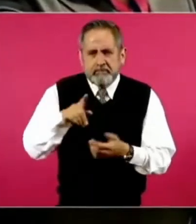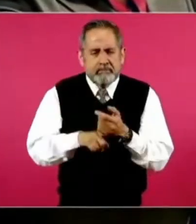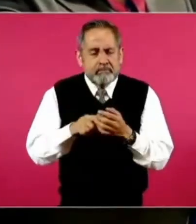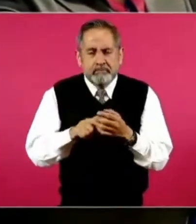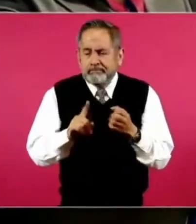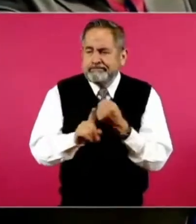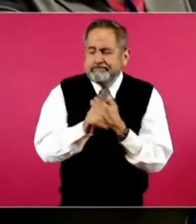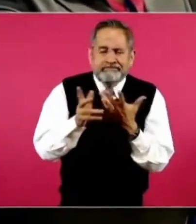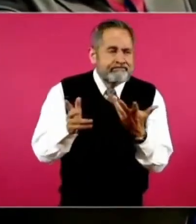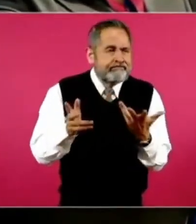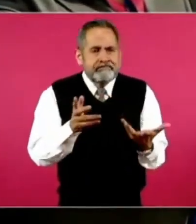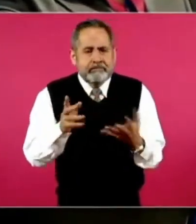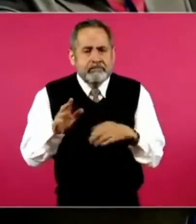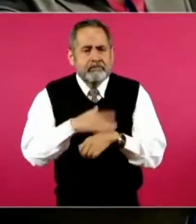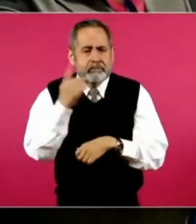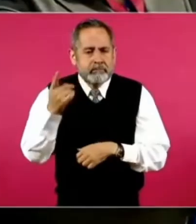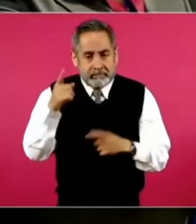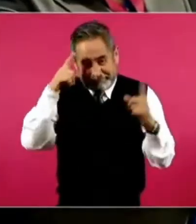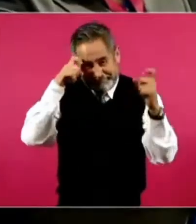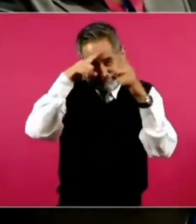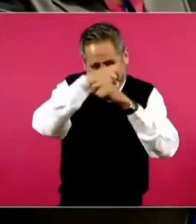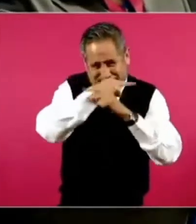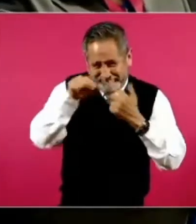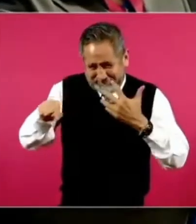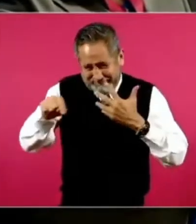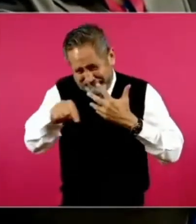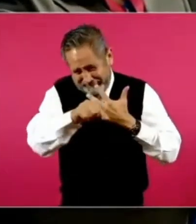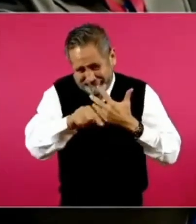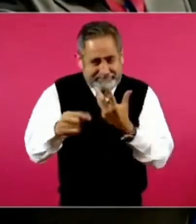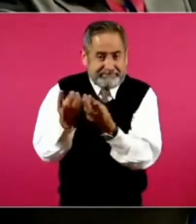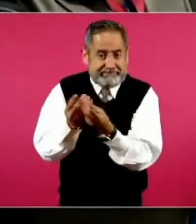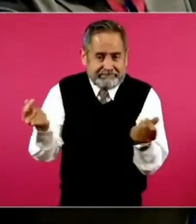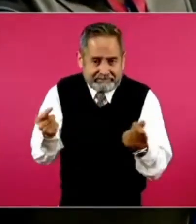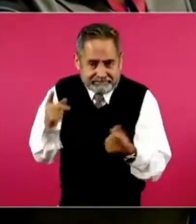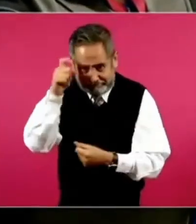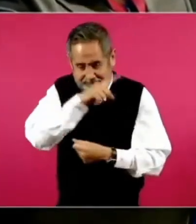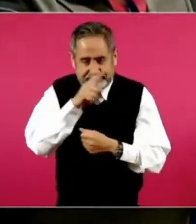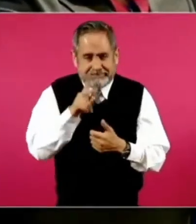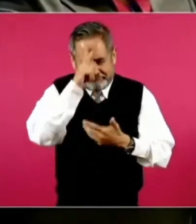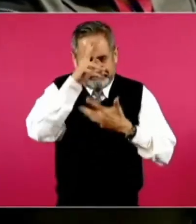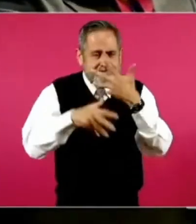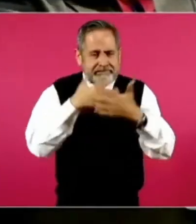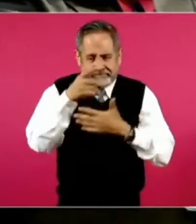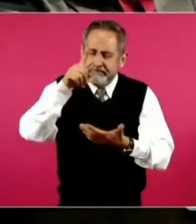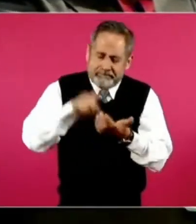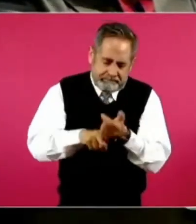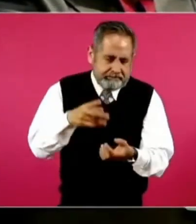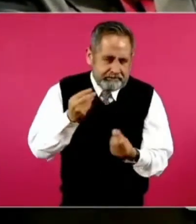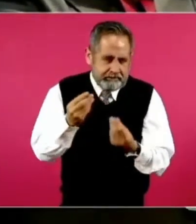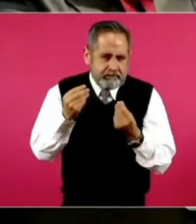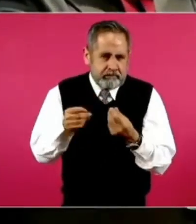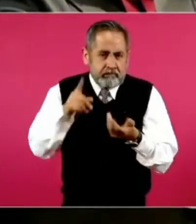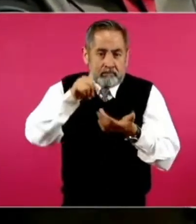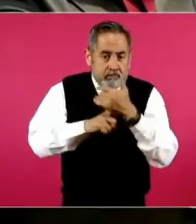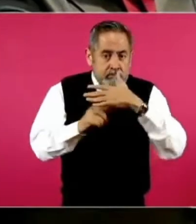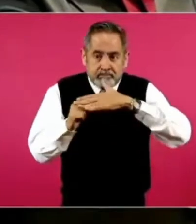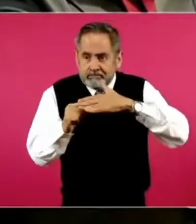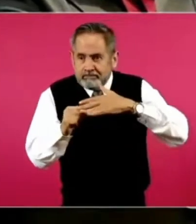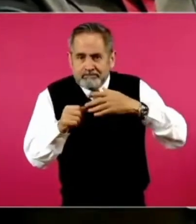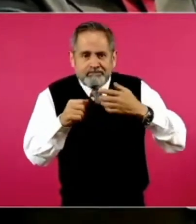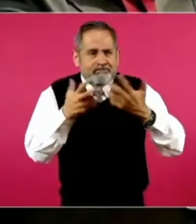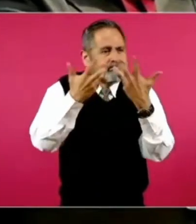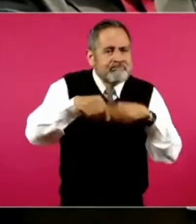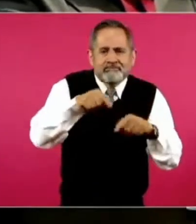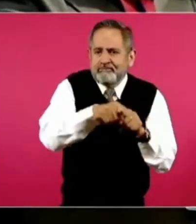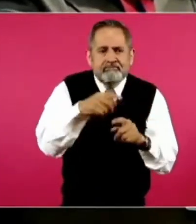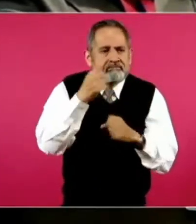dilema complejo de atender la cuestión de la violencia que ya es estructural en varios de los